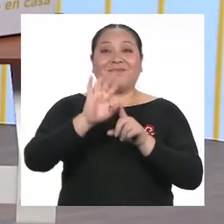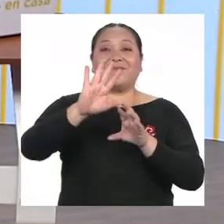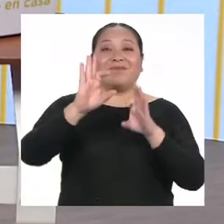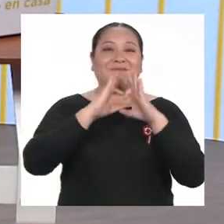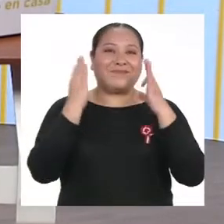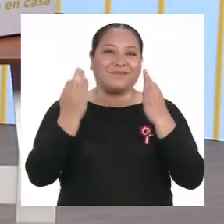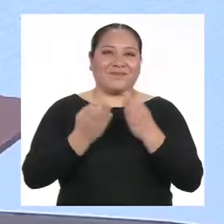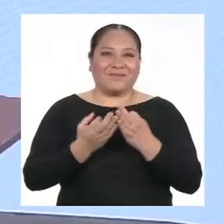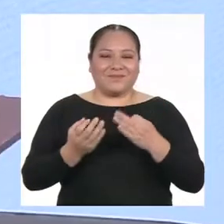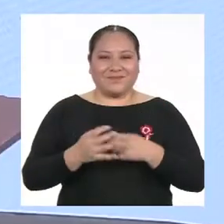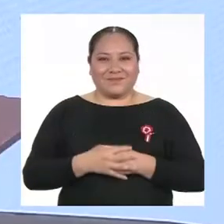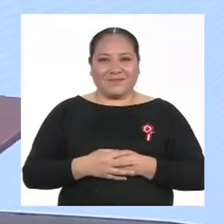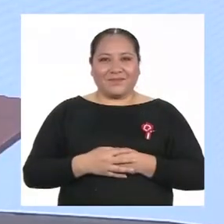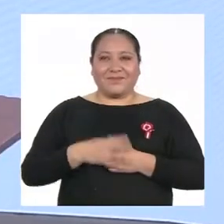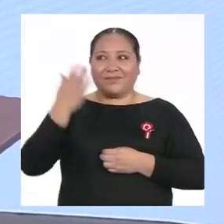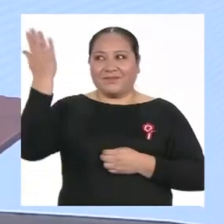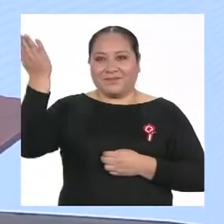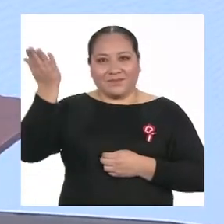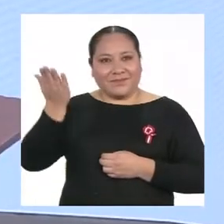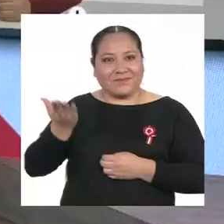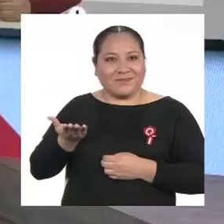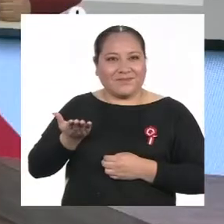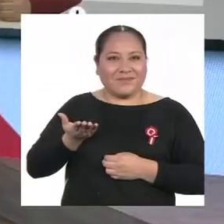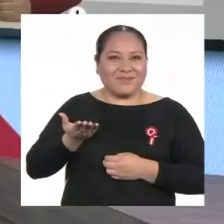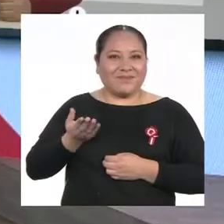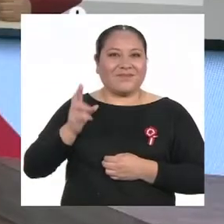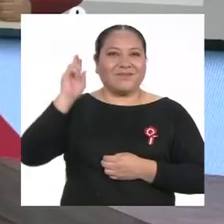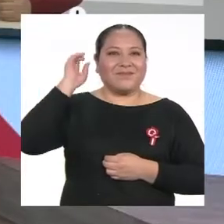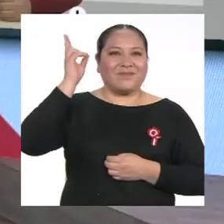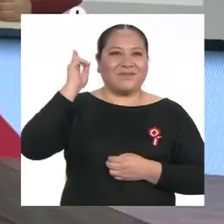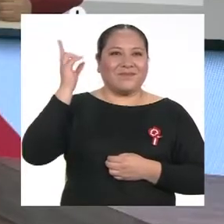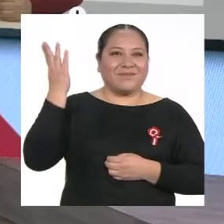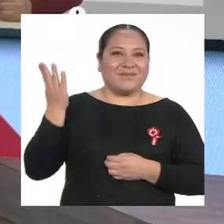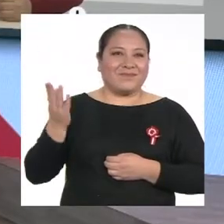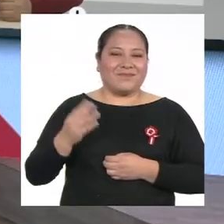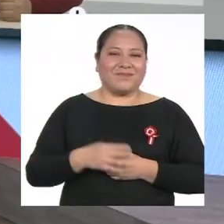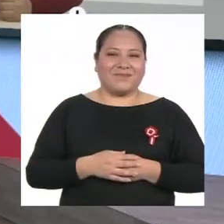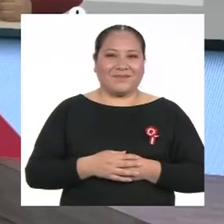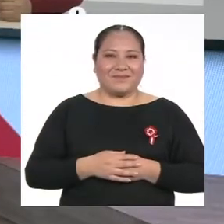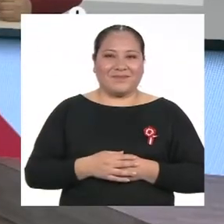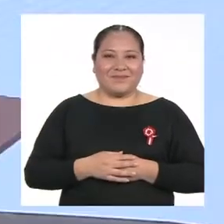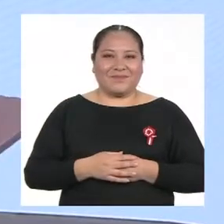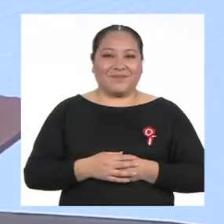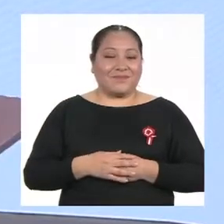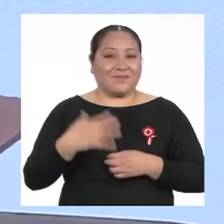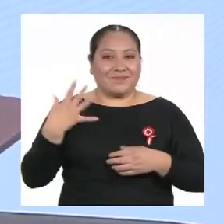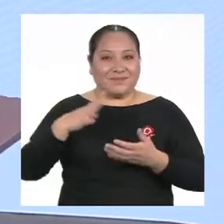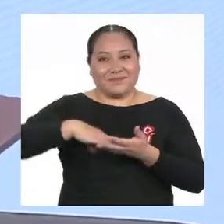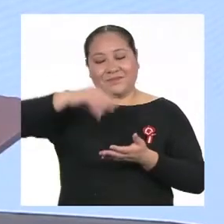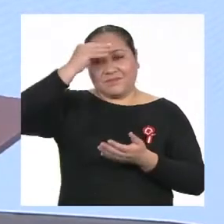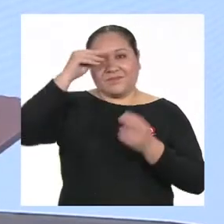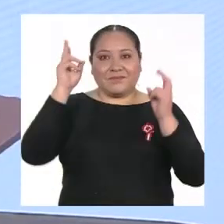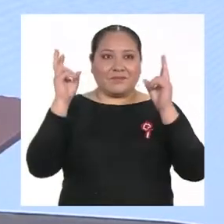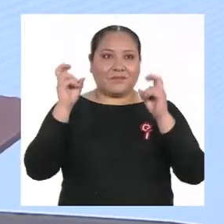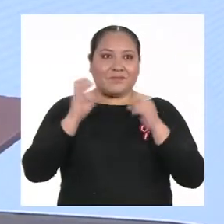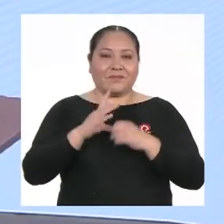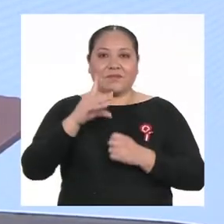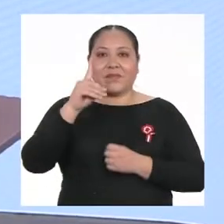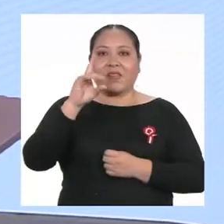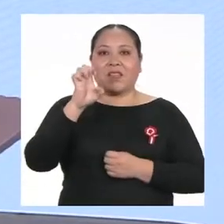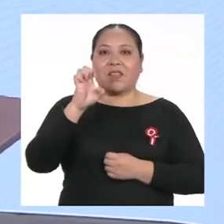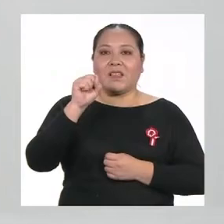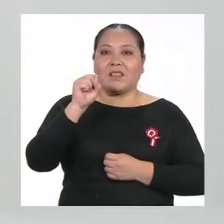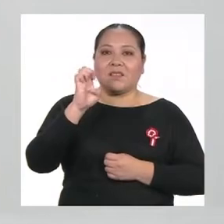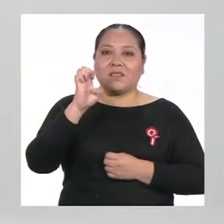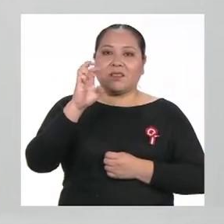familias. Con nuestra invitada de hoy, la profesora, justo estamos aprendiendo sobre el tema de deserción